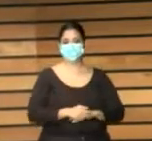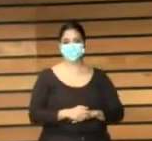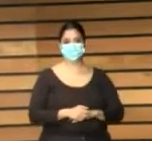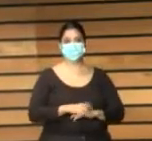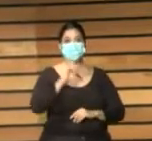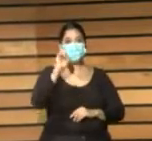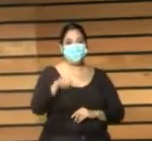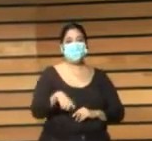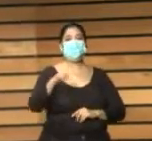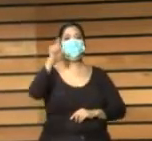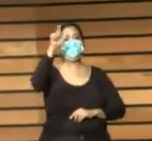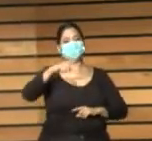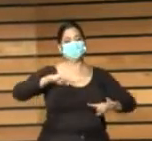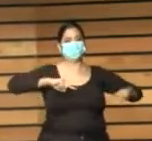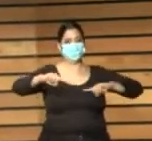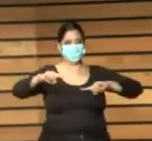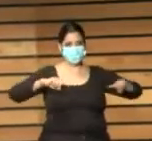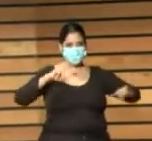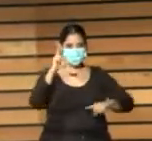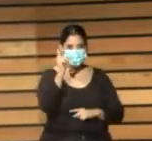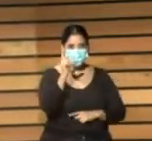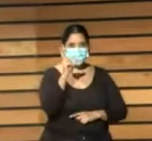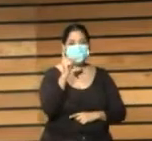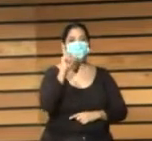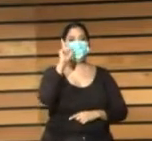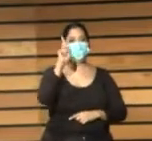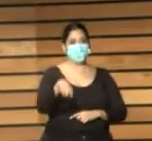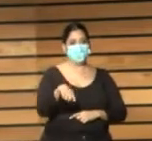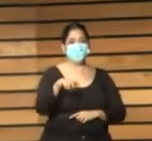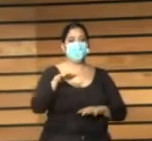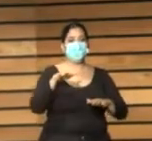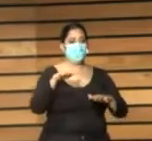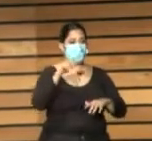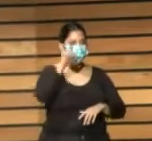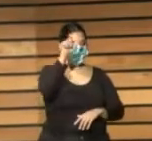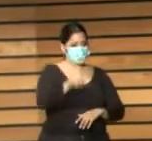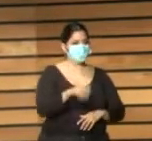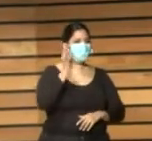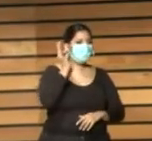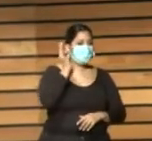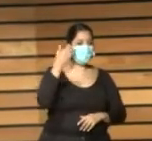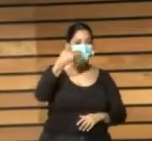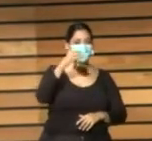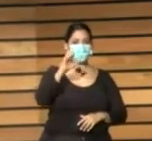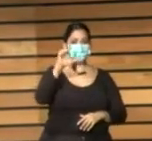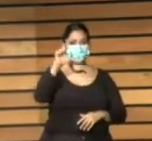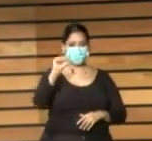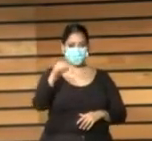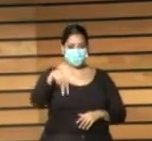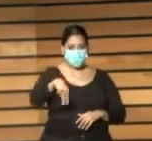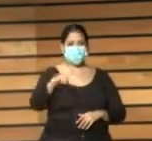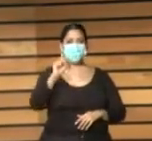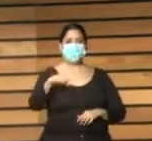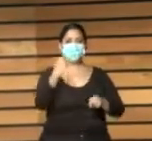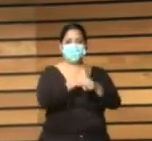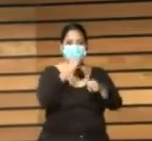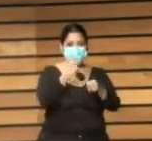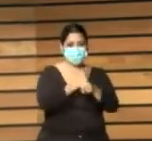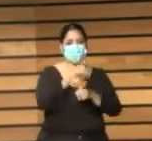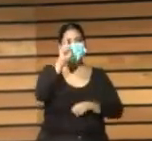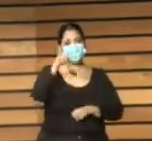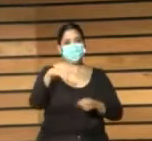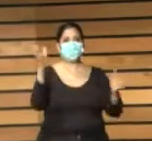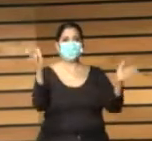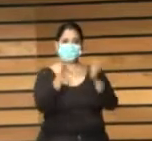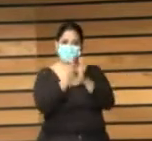la subdirección, a todo el equipo, a ti, a Belén y a tantísima gente que ha estado trabajando. Y las compañeras que están aquí